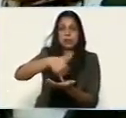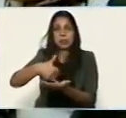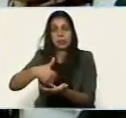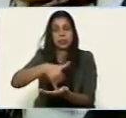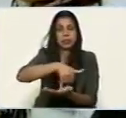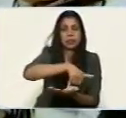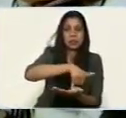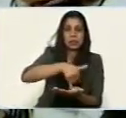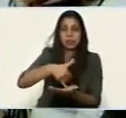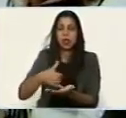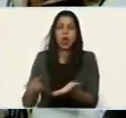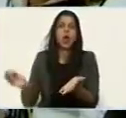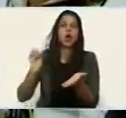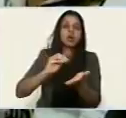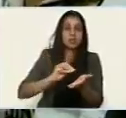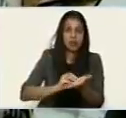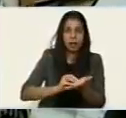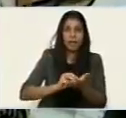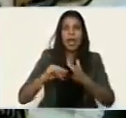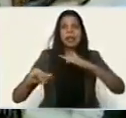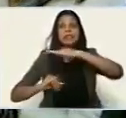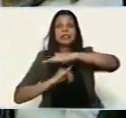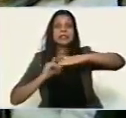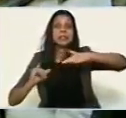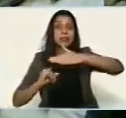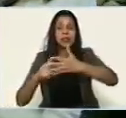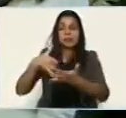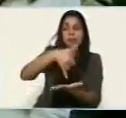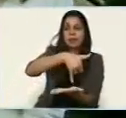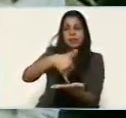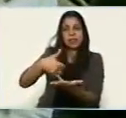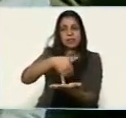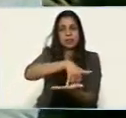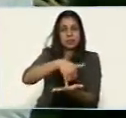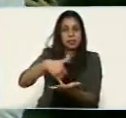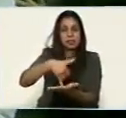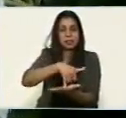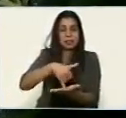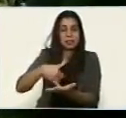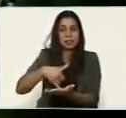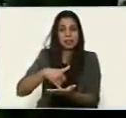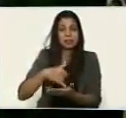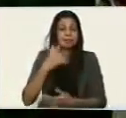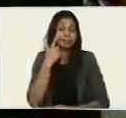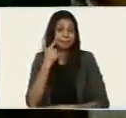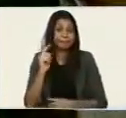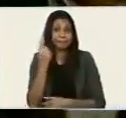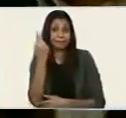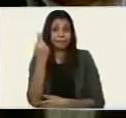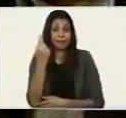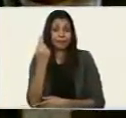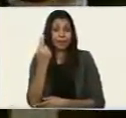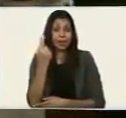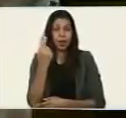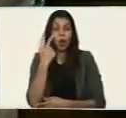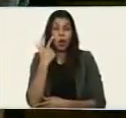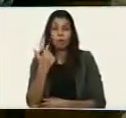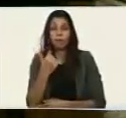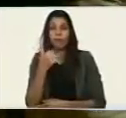Comenzaron a debilitarse las instituciones. La primera gran fisura estuvo en la Fiscalía.